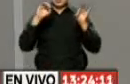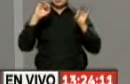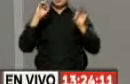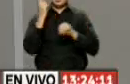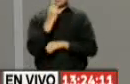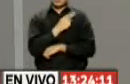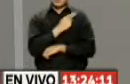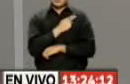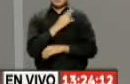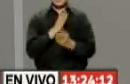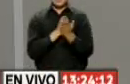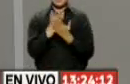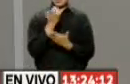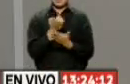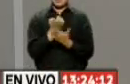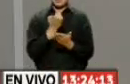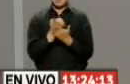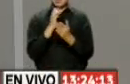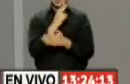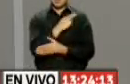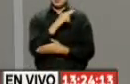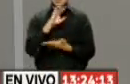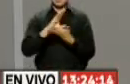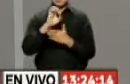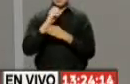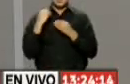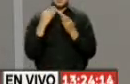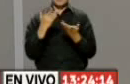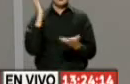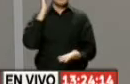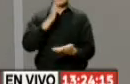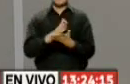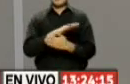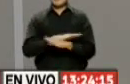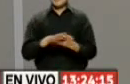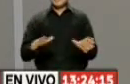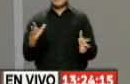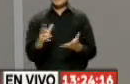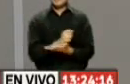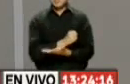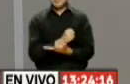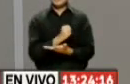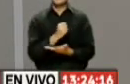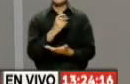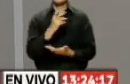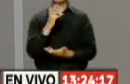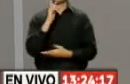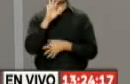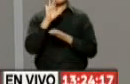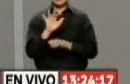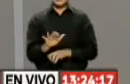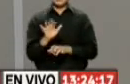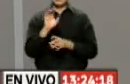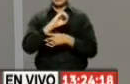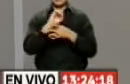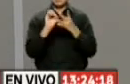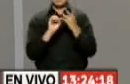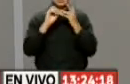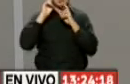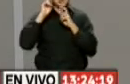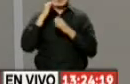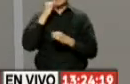de economía que otorgó la Universidad Central del Ecuador fueron anulados por la Secretaría de Educación Superior. La institución